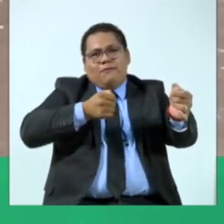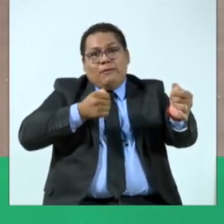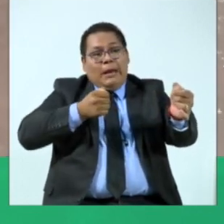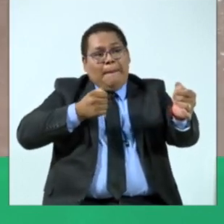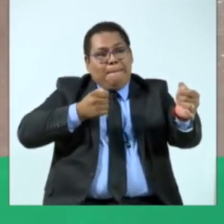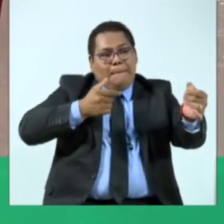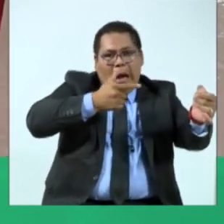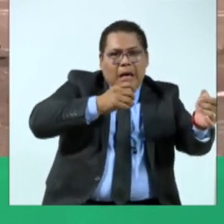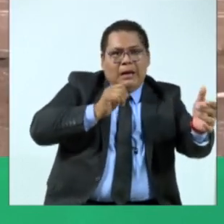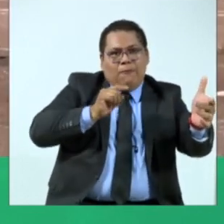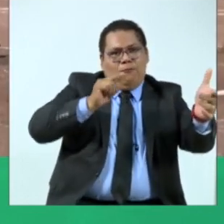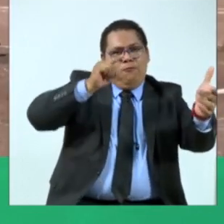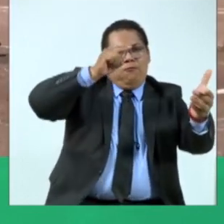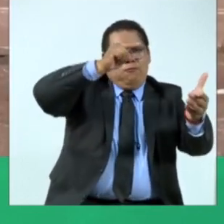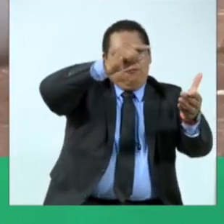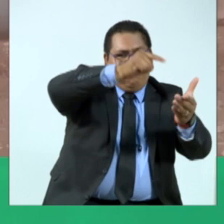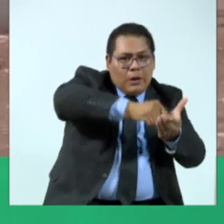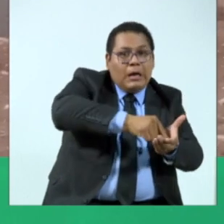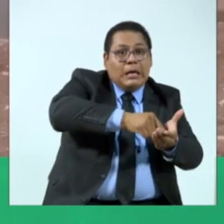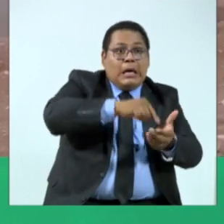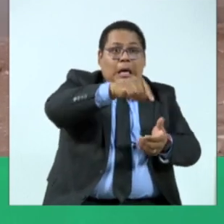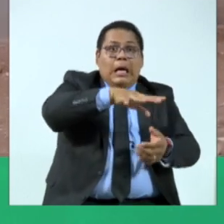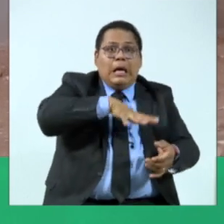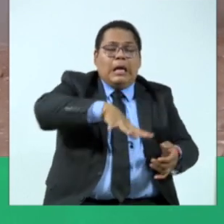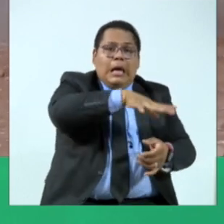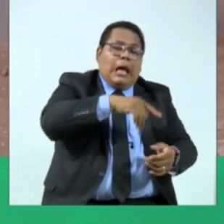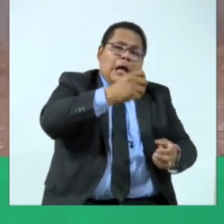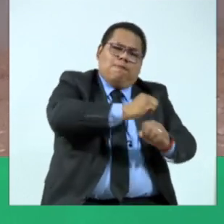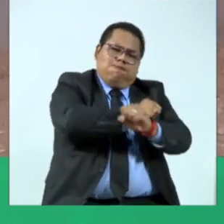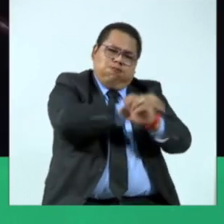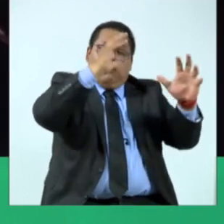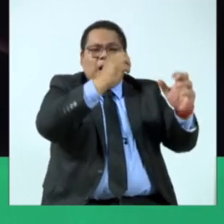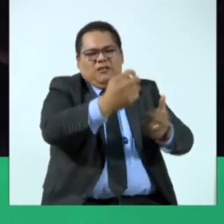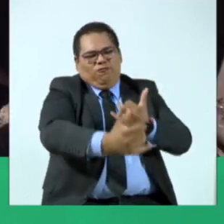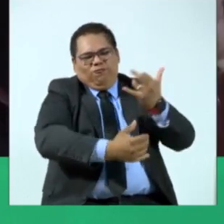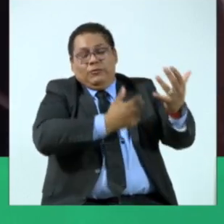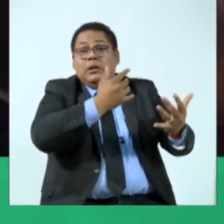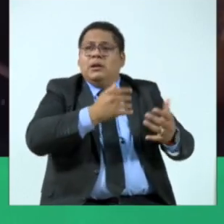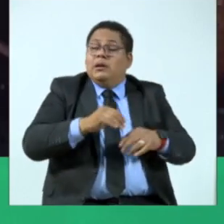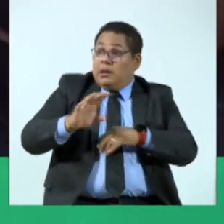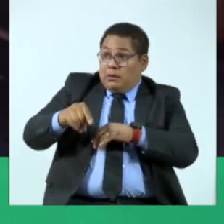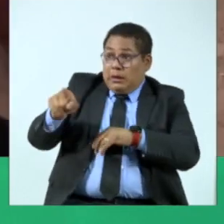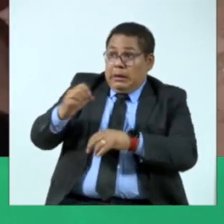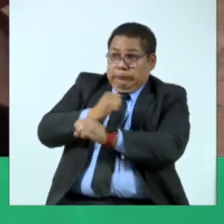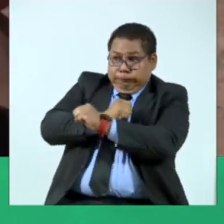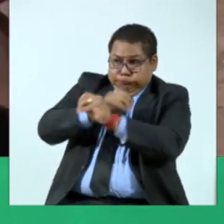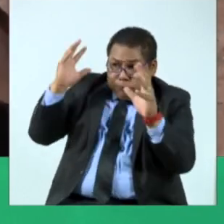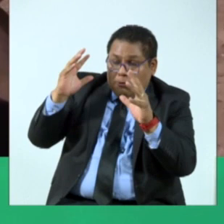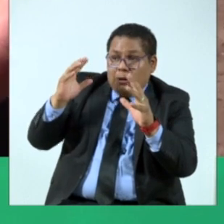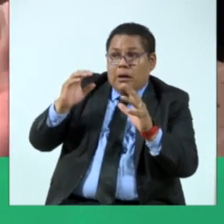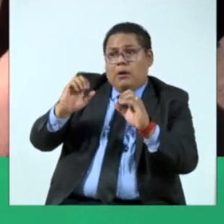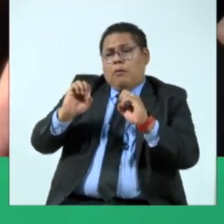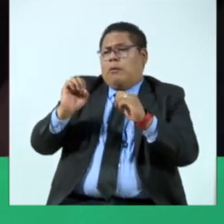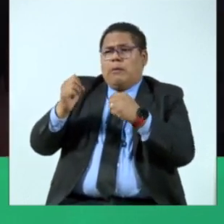proyectadas y pueden llegar a zonas donde haya combustible y generar un un incendio hubo explosiones hubo alguien que